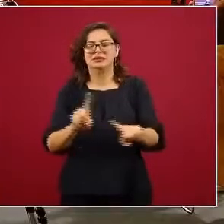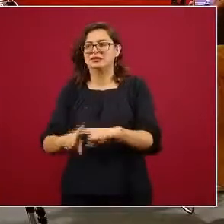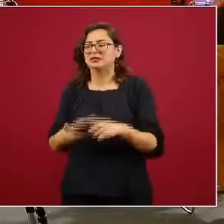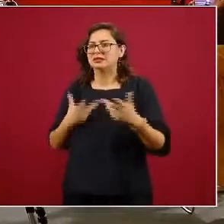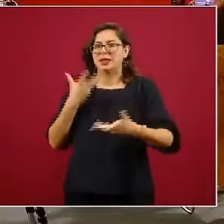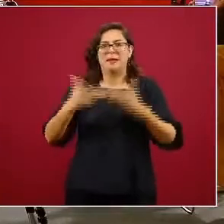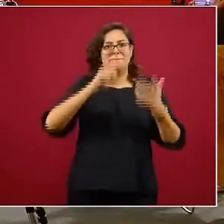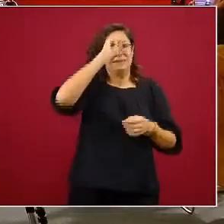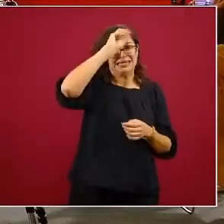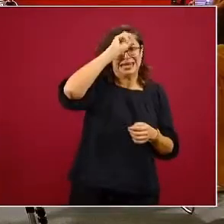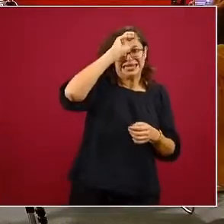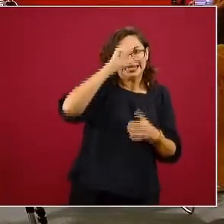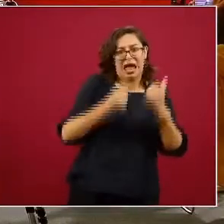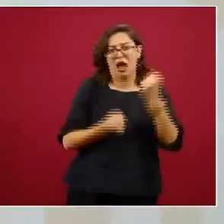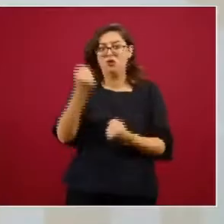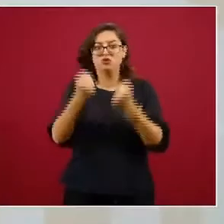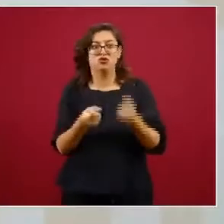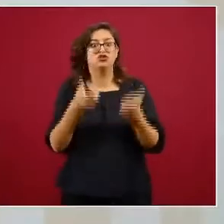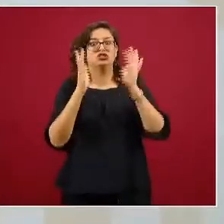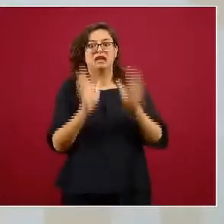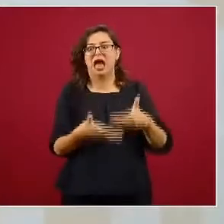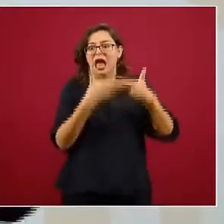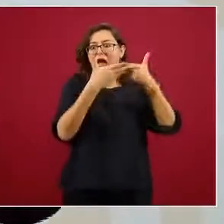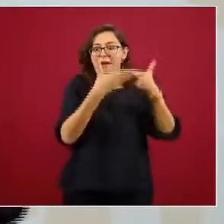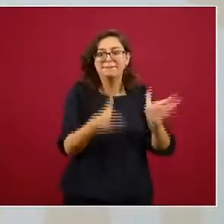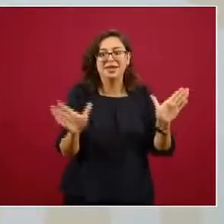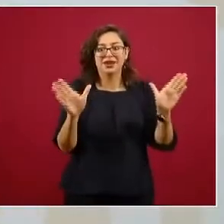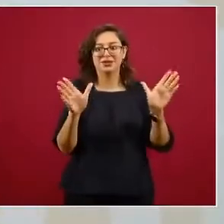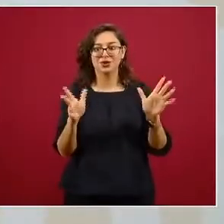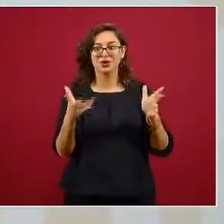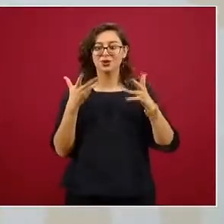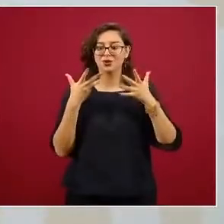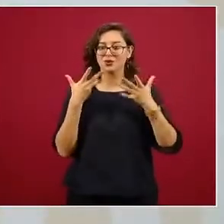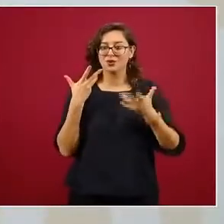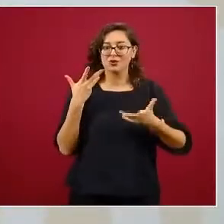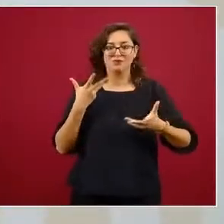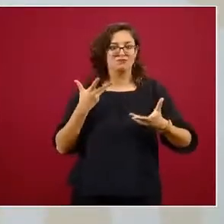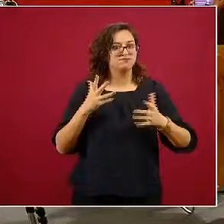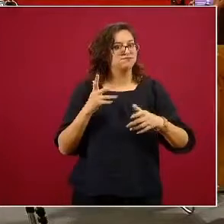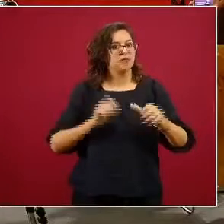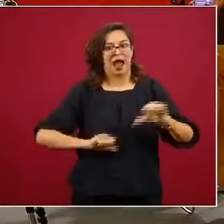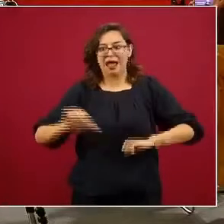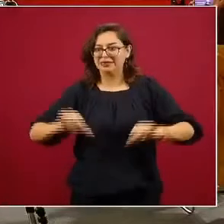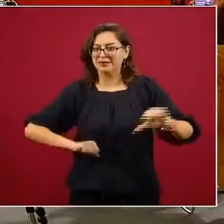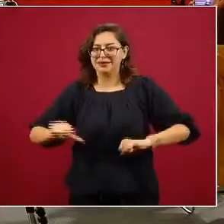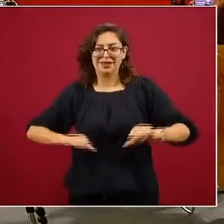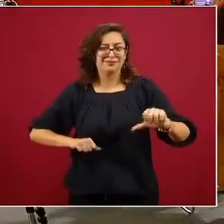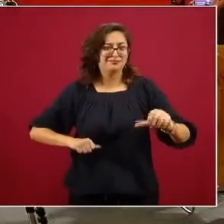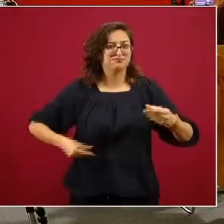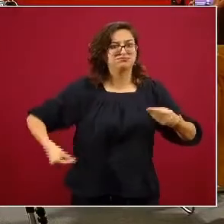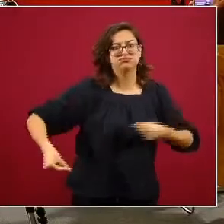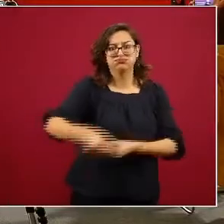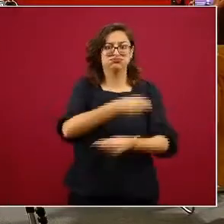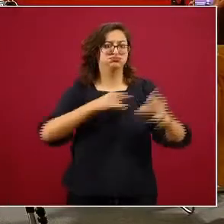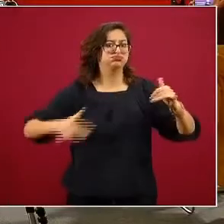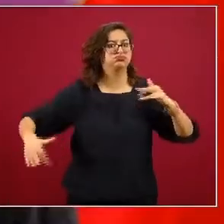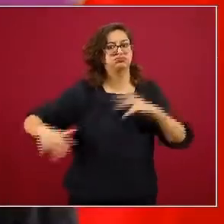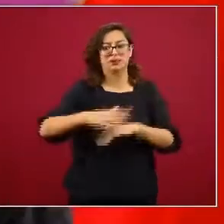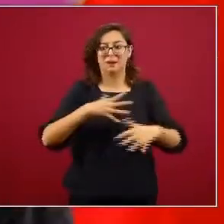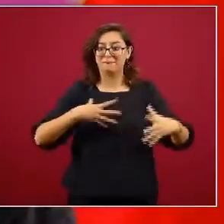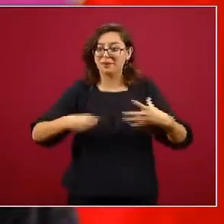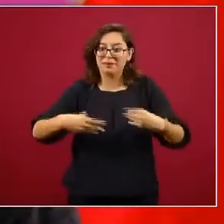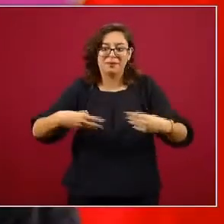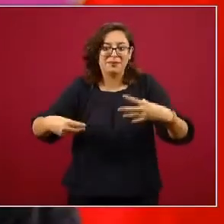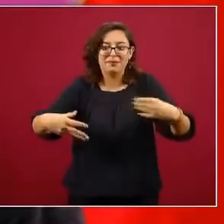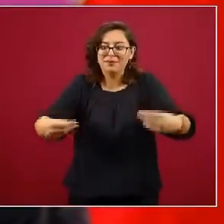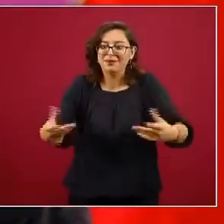es que una vez que estas industrias han sido abiertas, enseguida hay una actividad de transmisión que es un poco